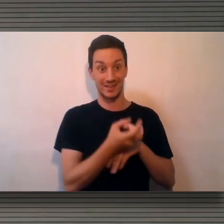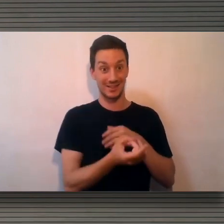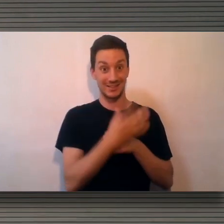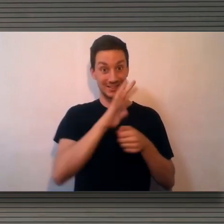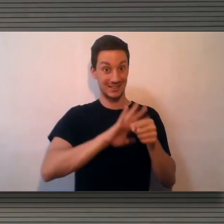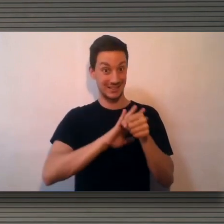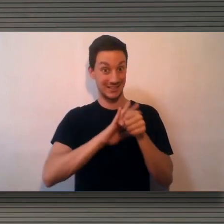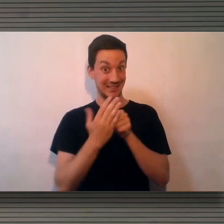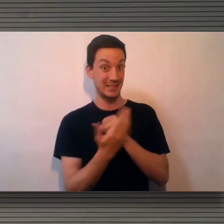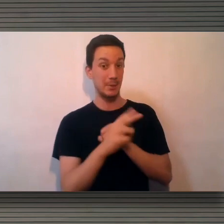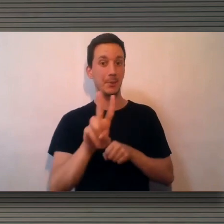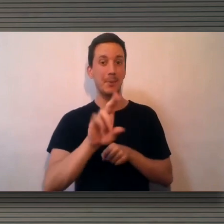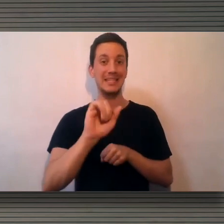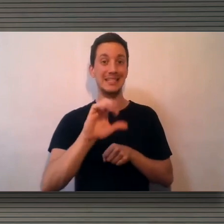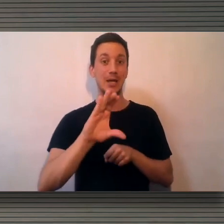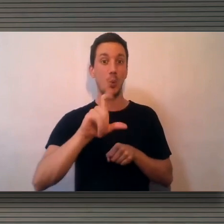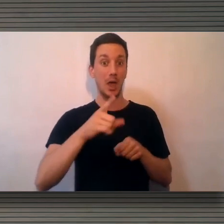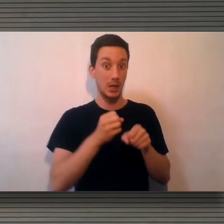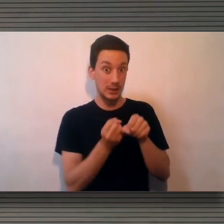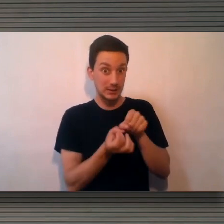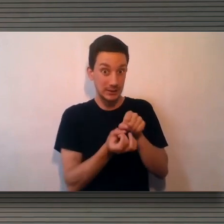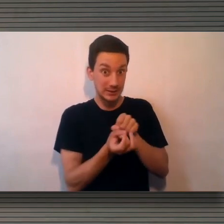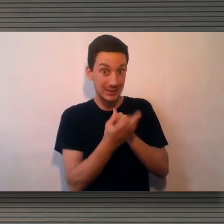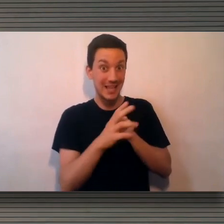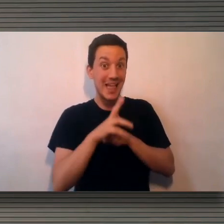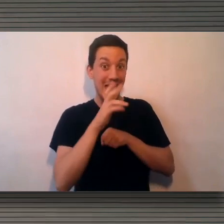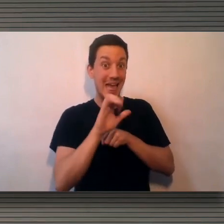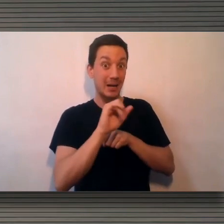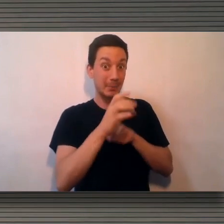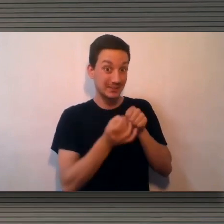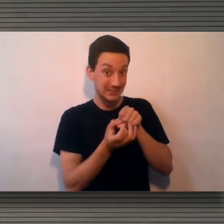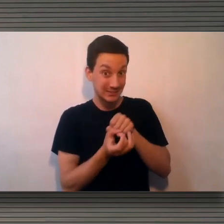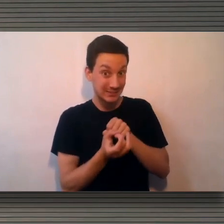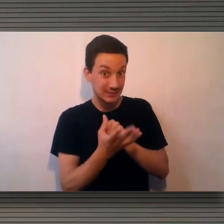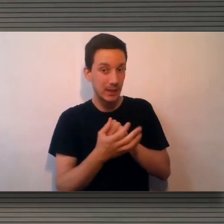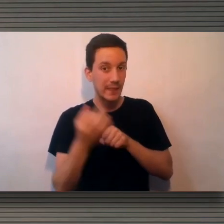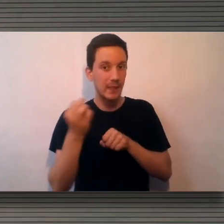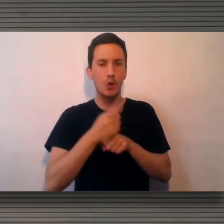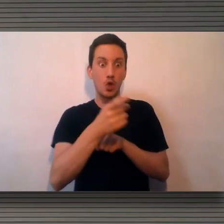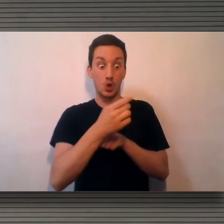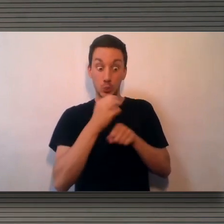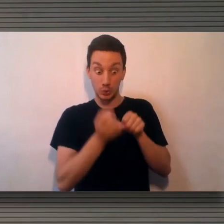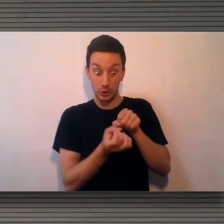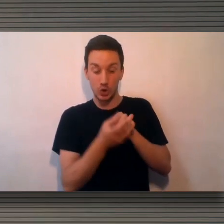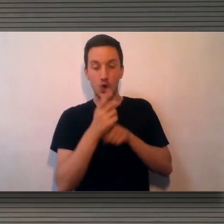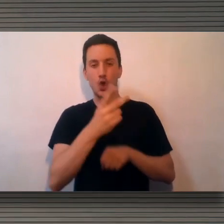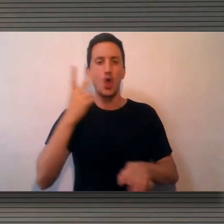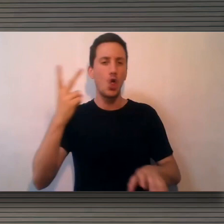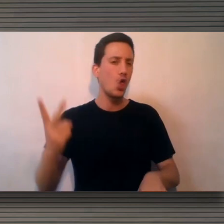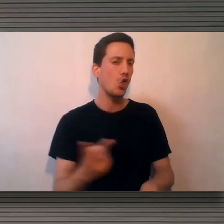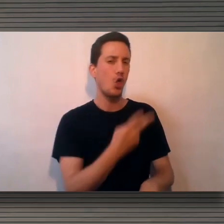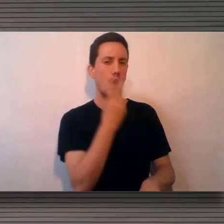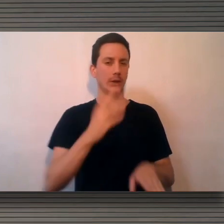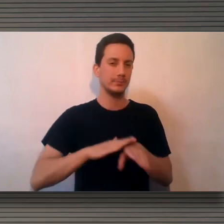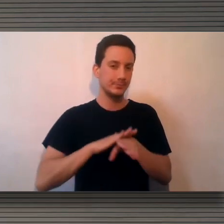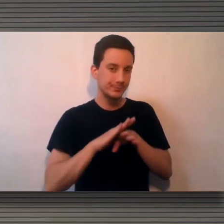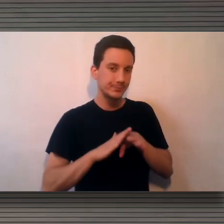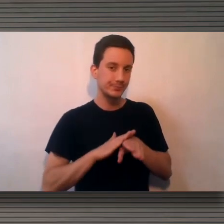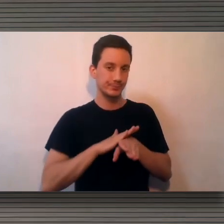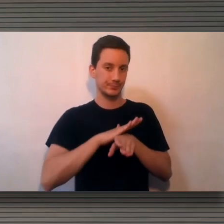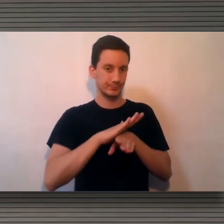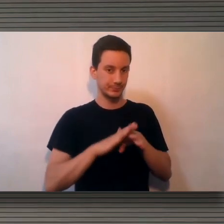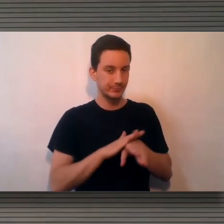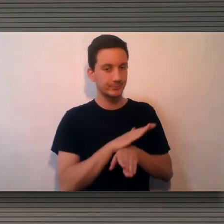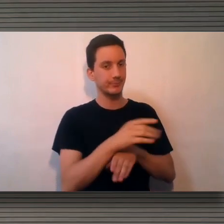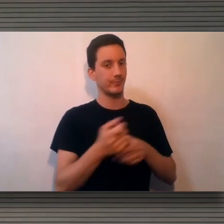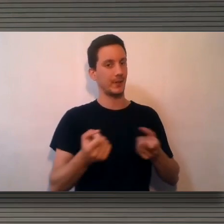vesícula, cuando está que va a salir el herpes. Entonces ahí lo aplicas cada 2 horas y entonces tiene su